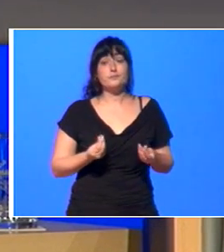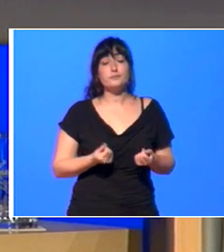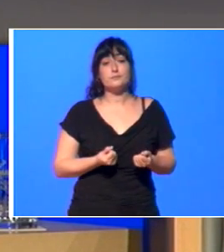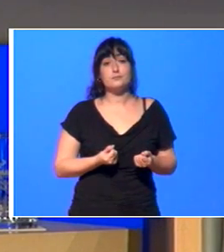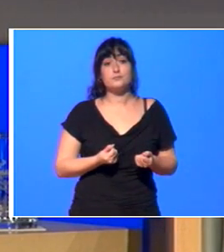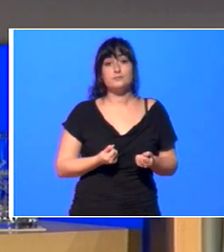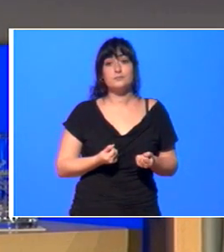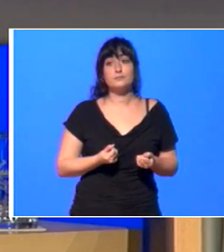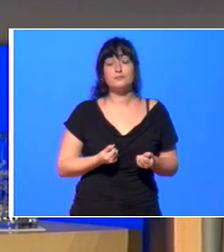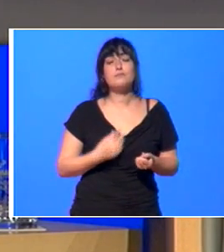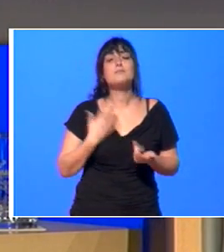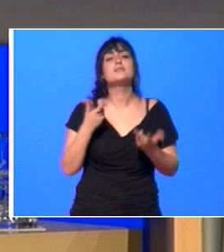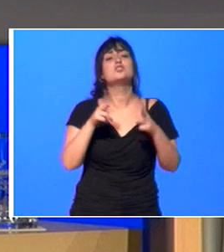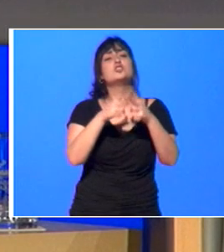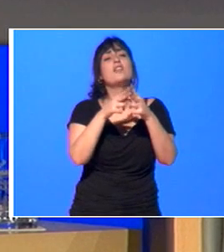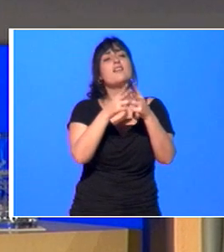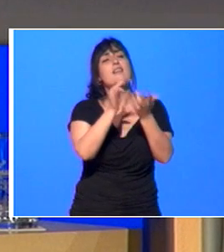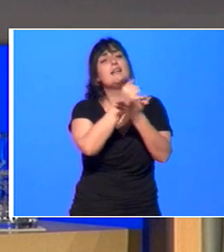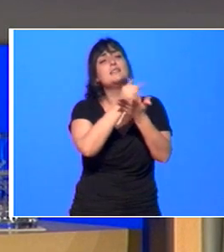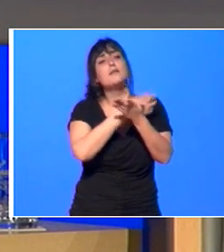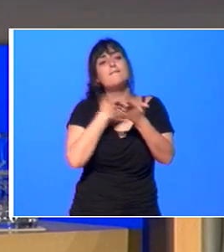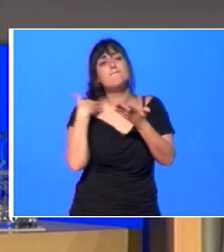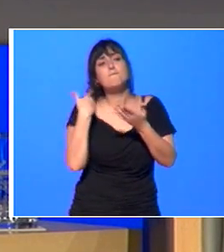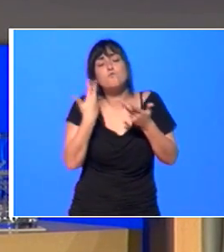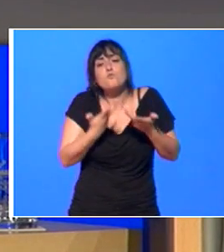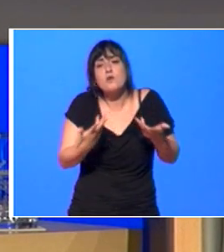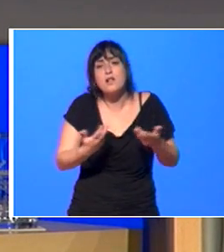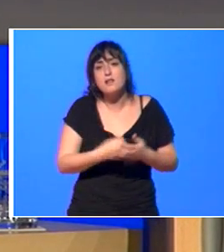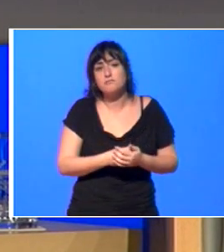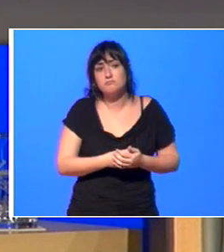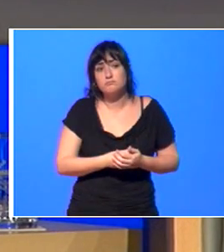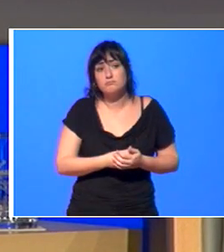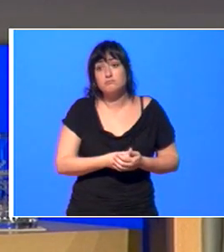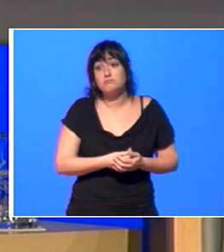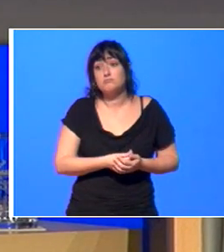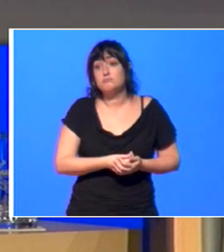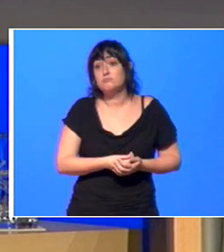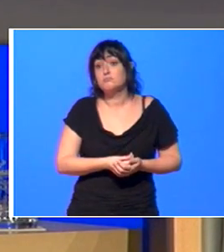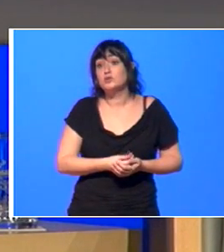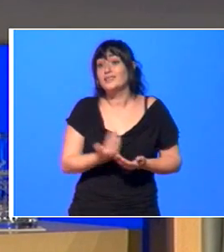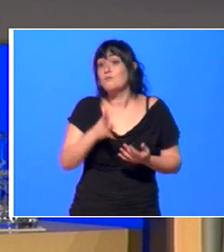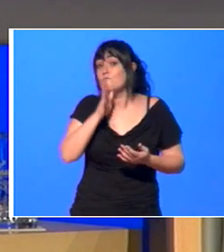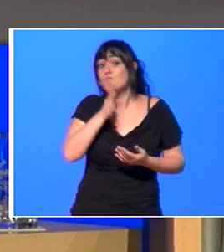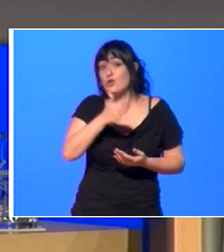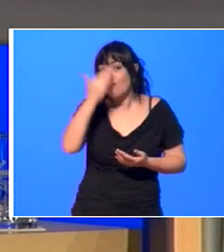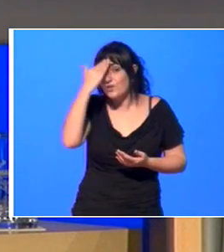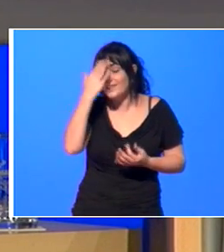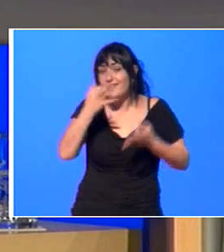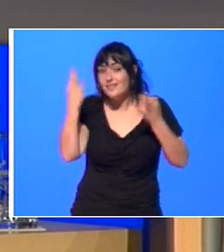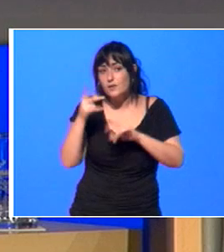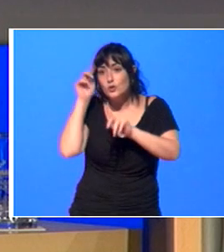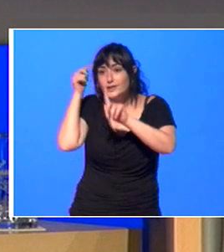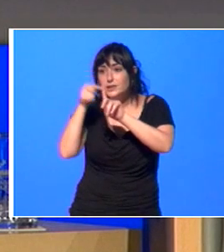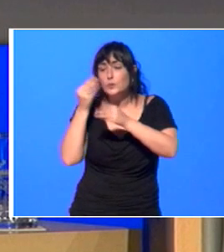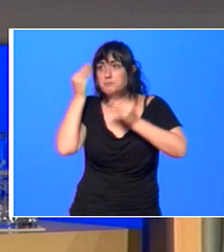¿Qué tipo de sociedad queremos? Es la que, en último término, insisto, debe ser la razón fundamental para repensar